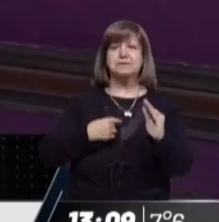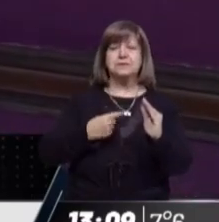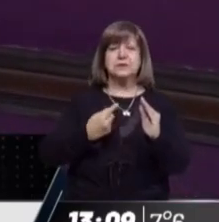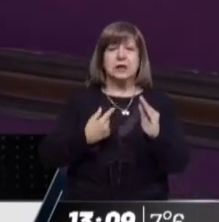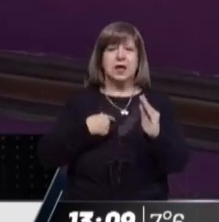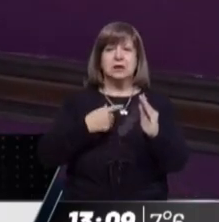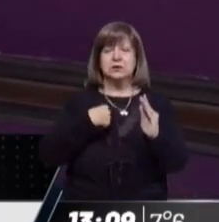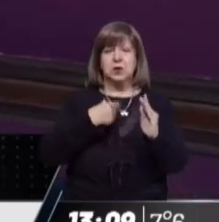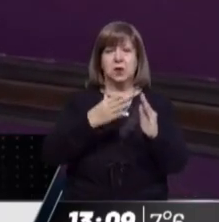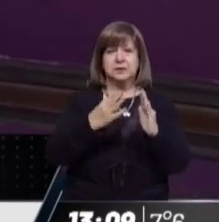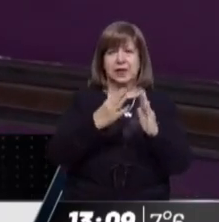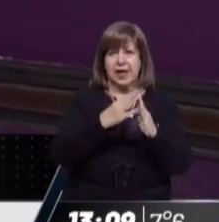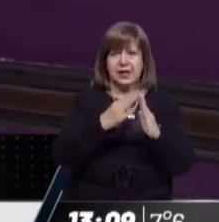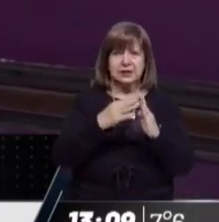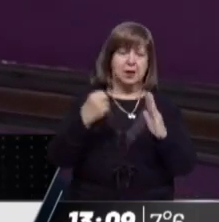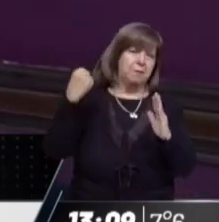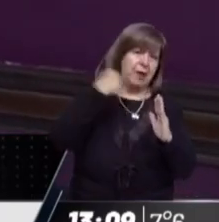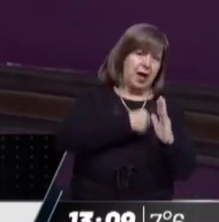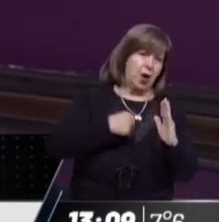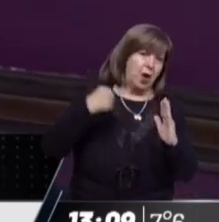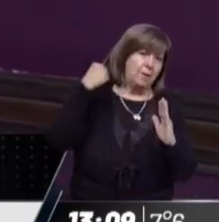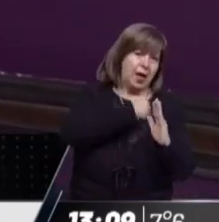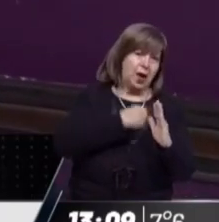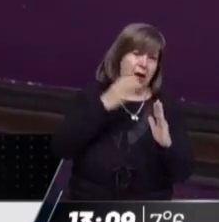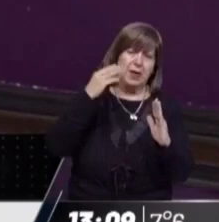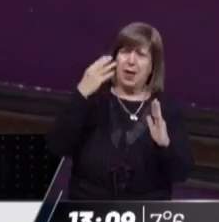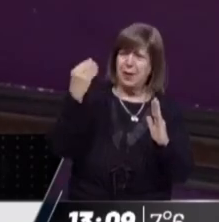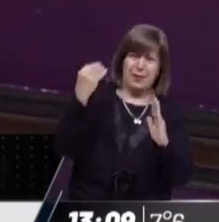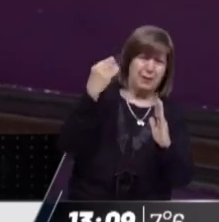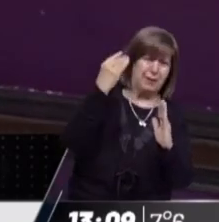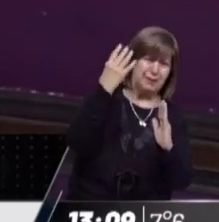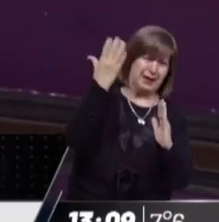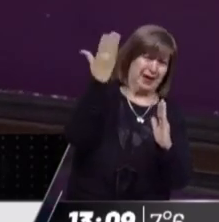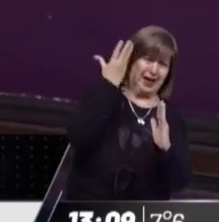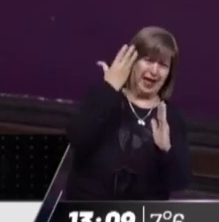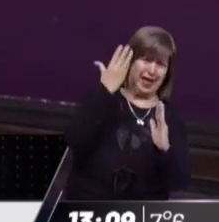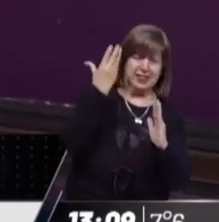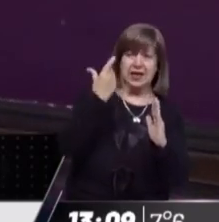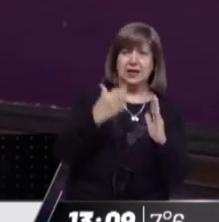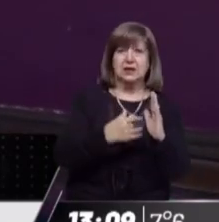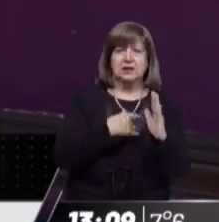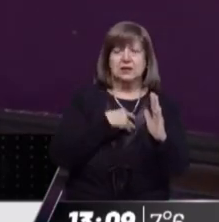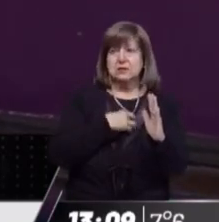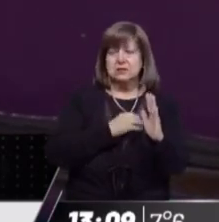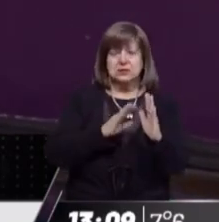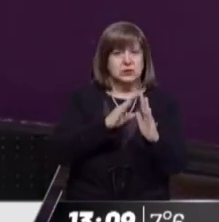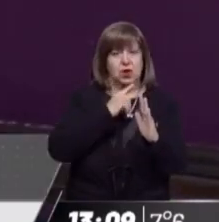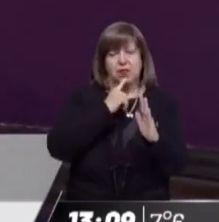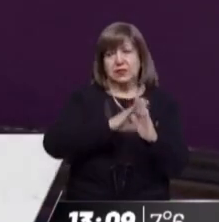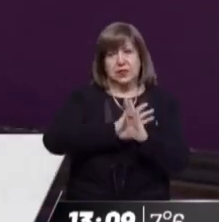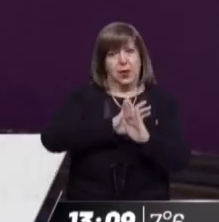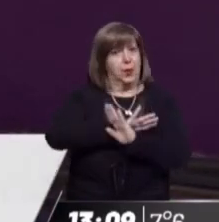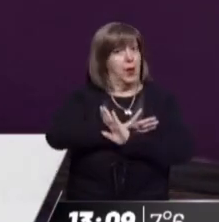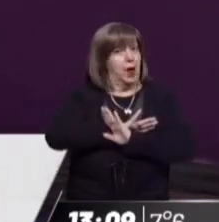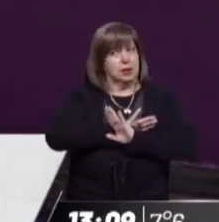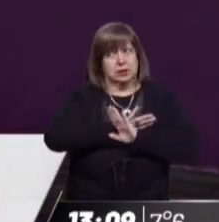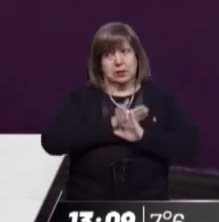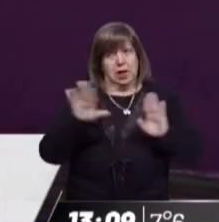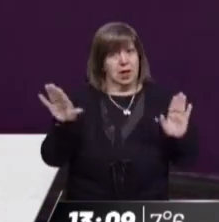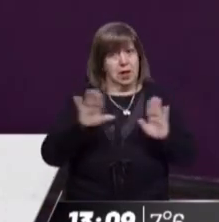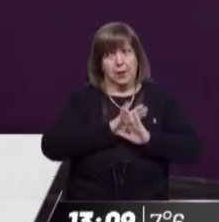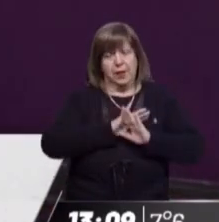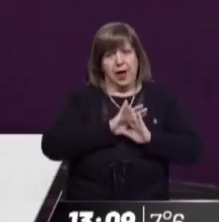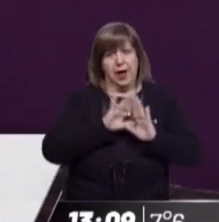no paraban las agresiones verbales no paraban el cual yo tomo la decisión de